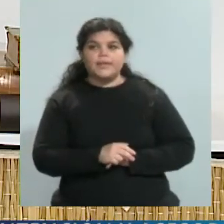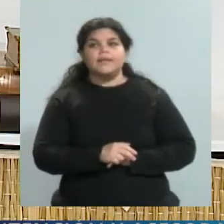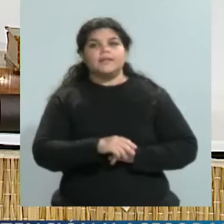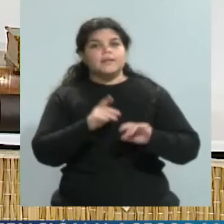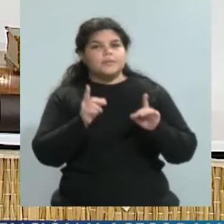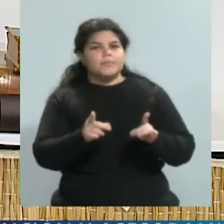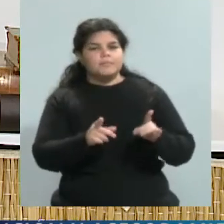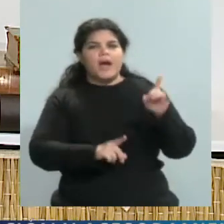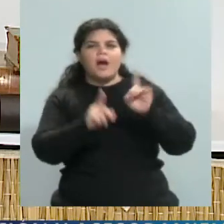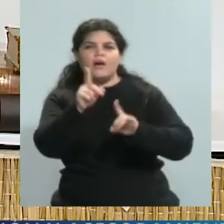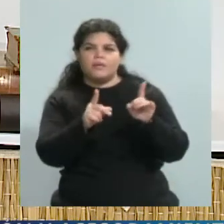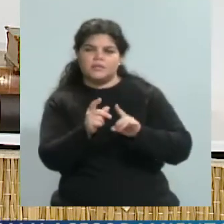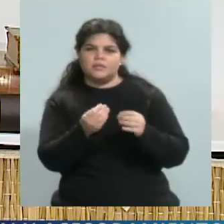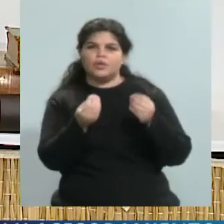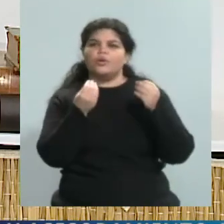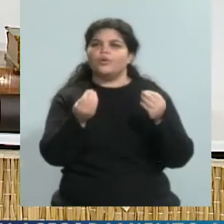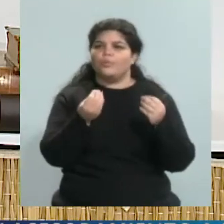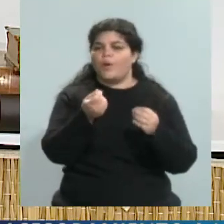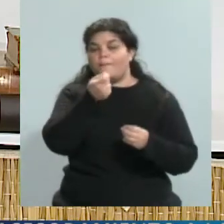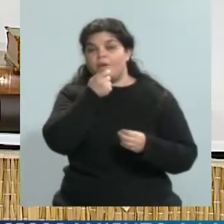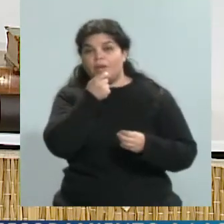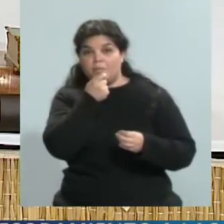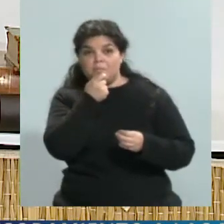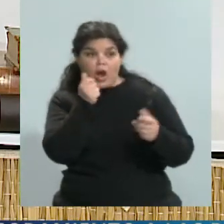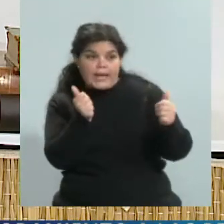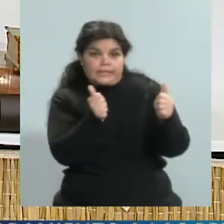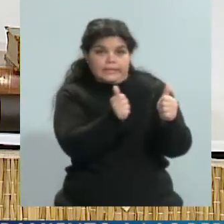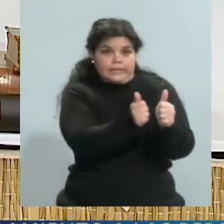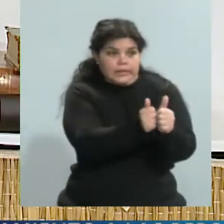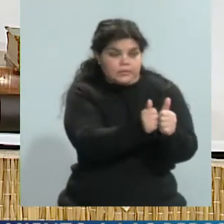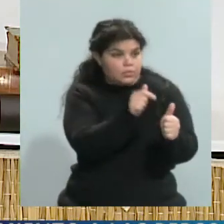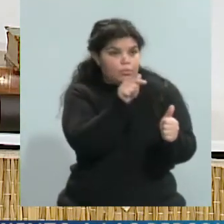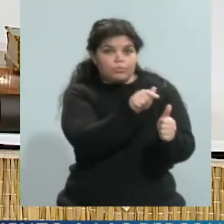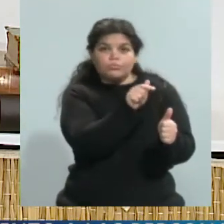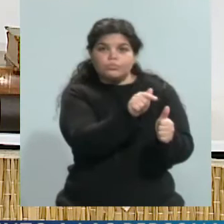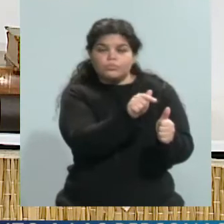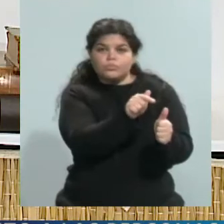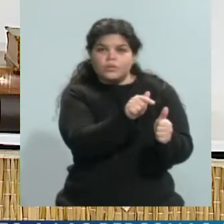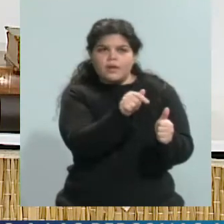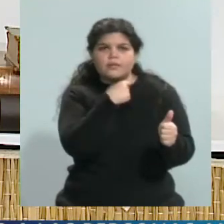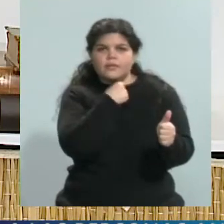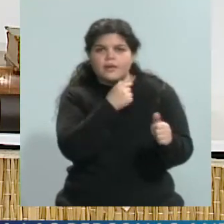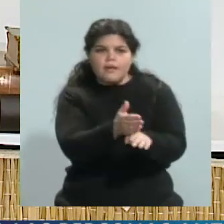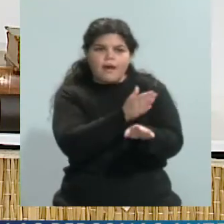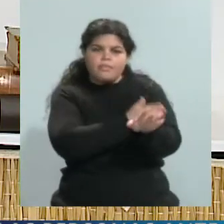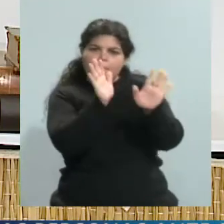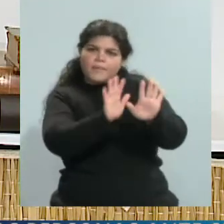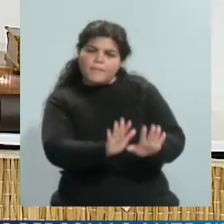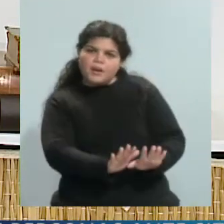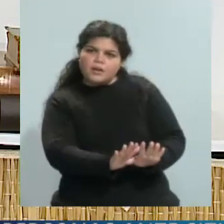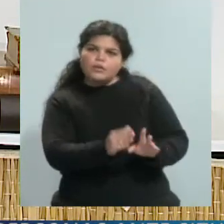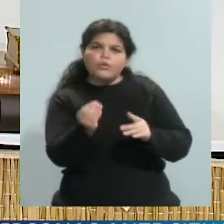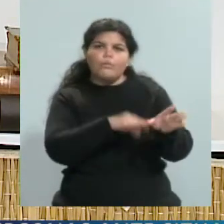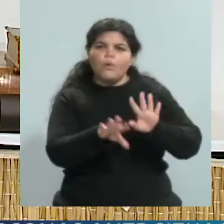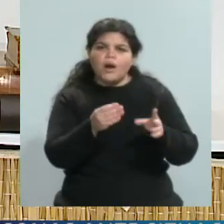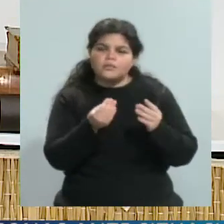prepararse, cómo puede hacer para acercarse, por ejemplo, a usted, que es un mentor, y también de pronto si tiene algún tipo de